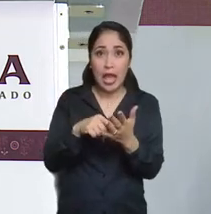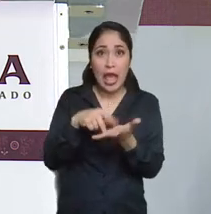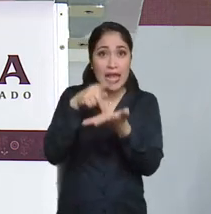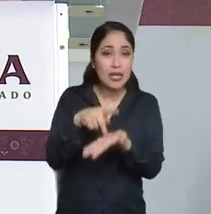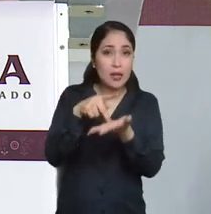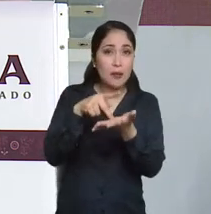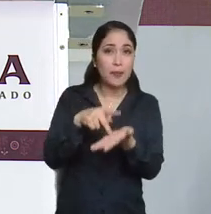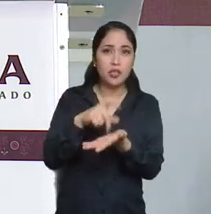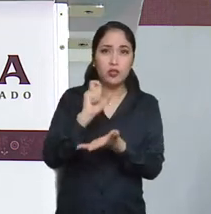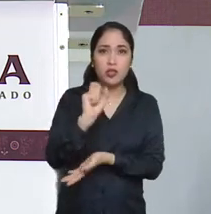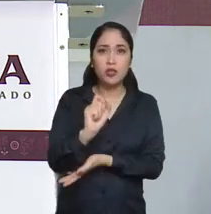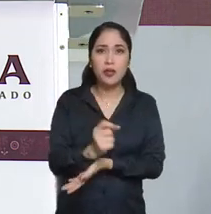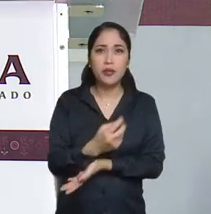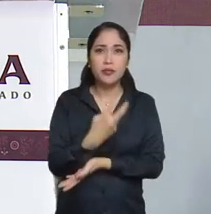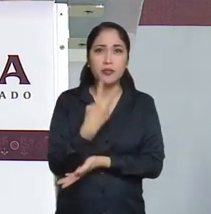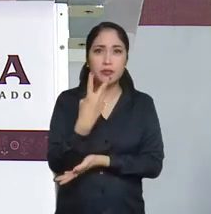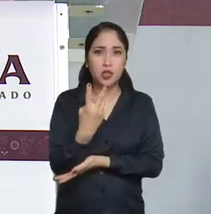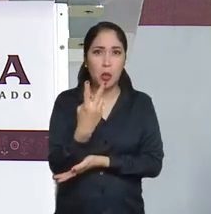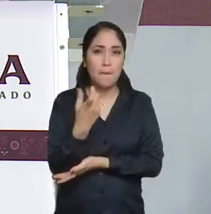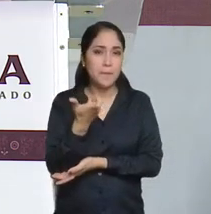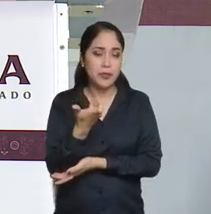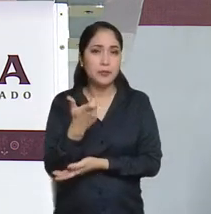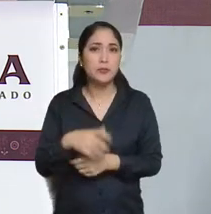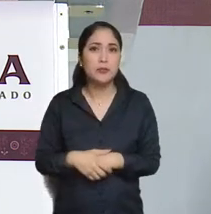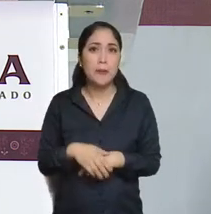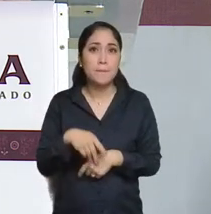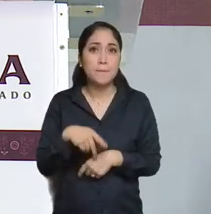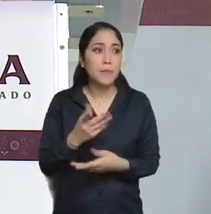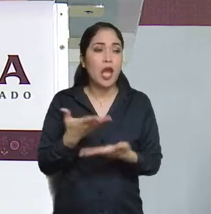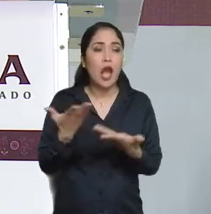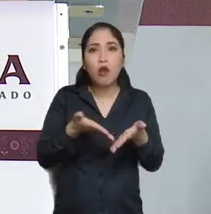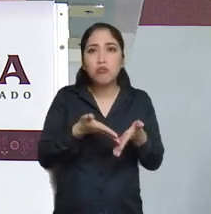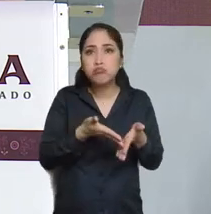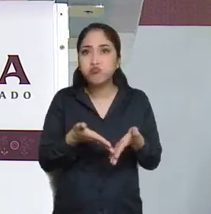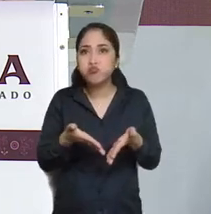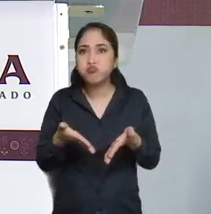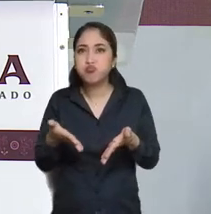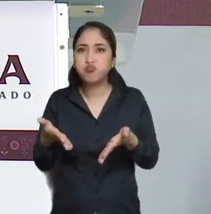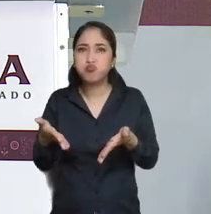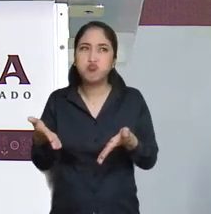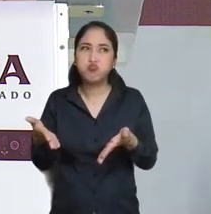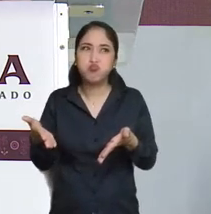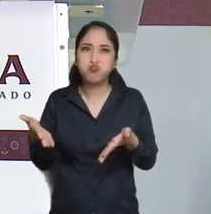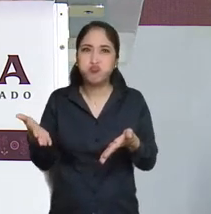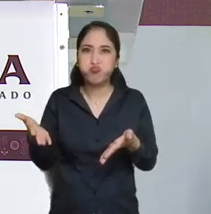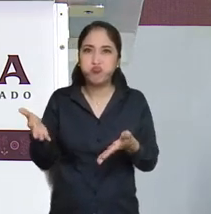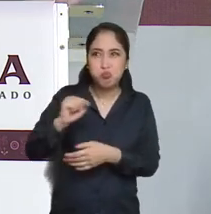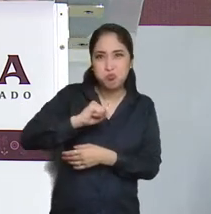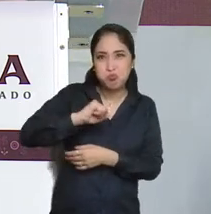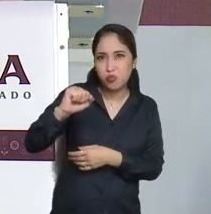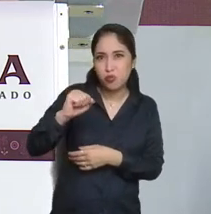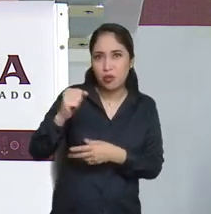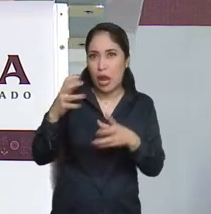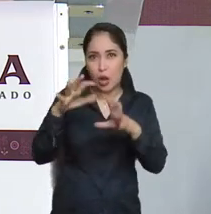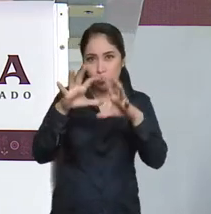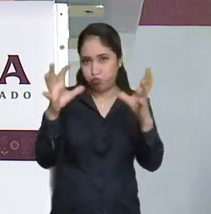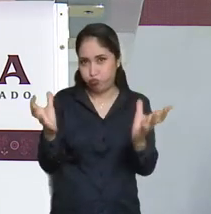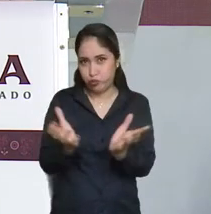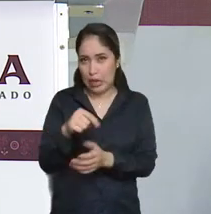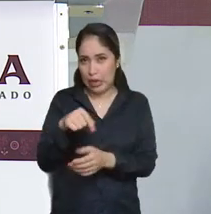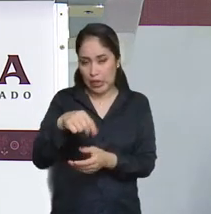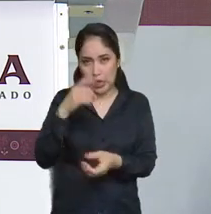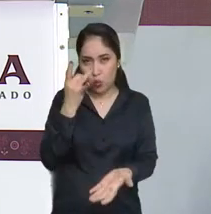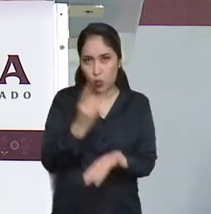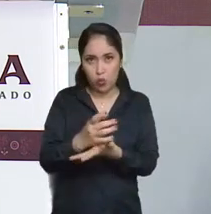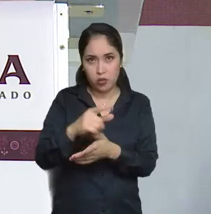que ha iniciado el año, derivado pues, de factores de todos conocidos que tienen que ver con un proceso inflacionario a nivel global, no solamente en nuestro país,